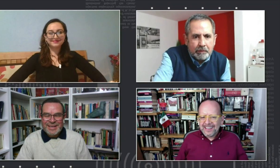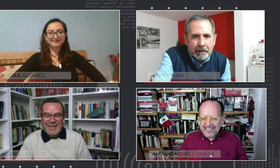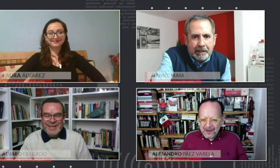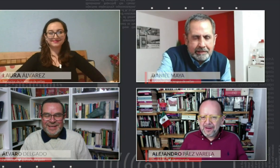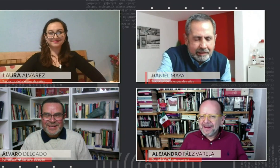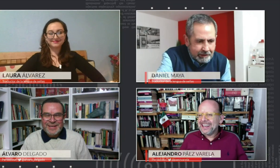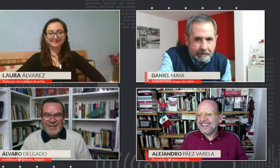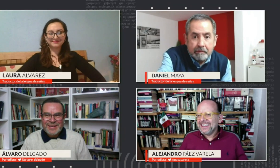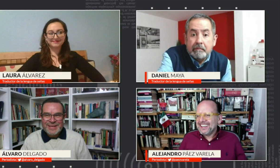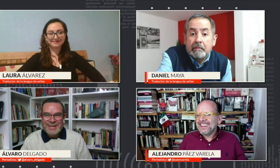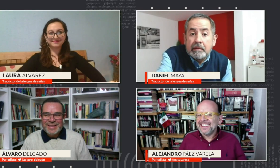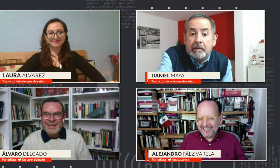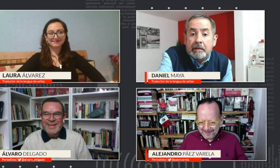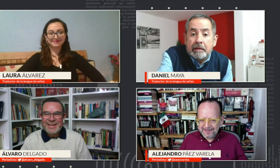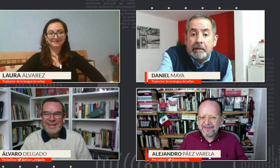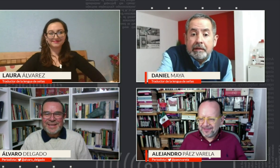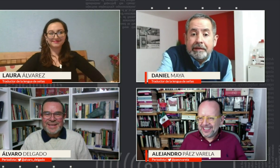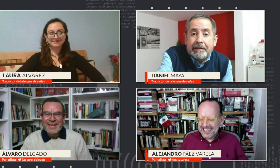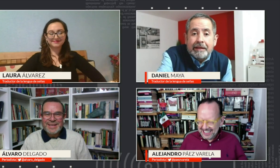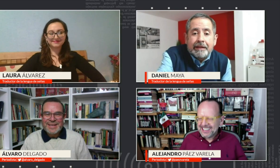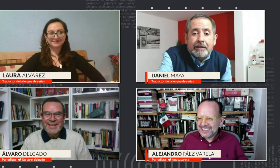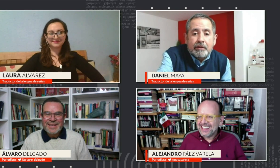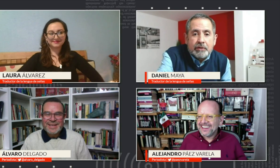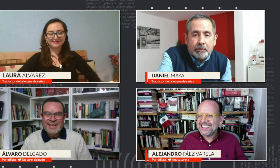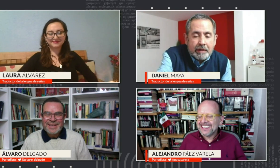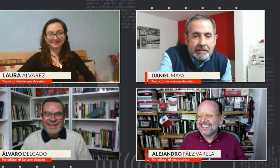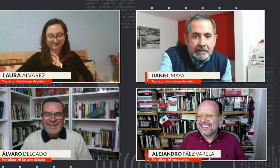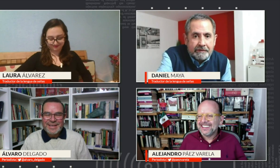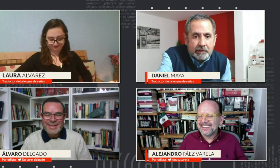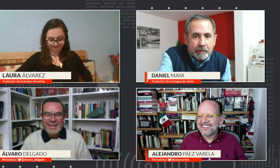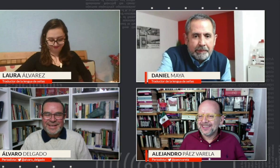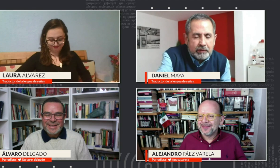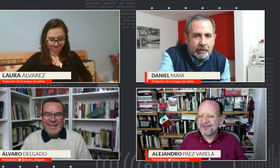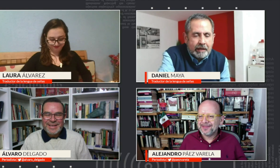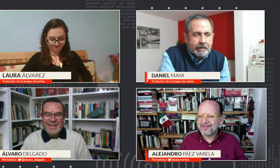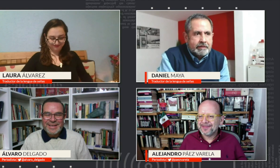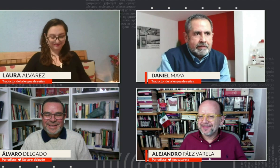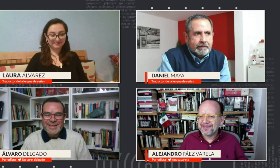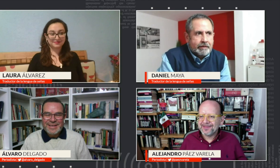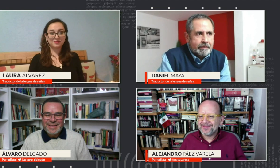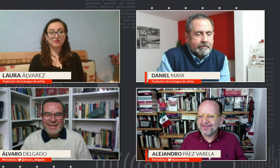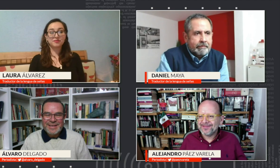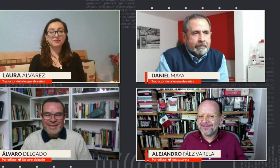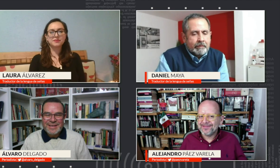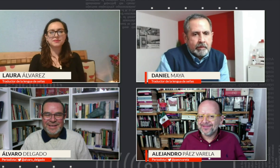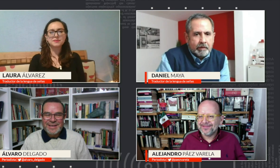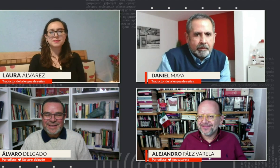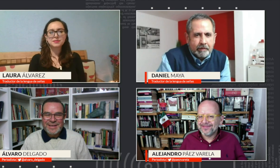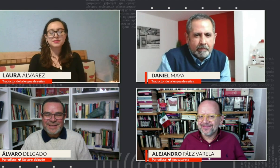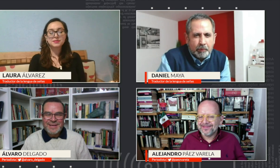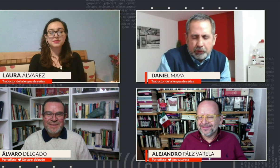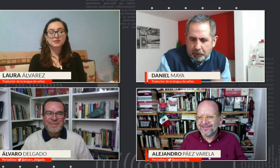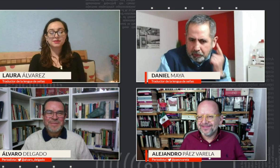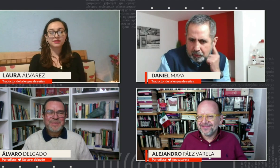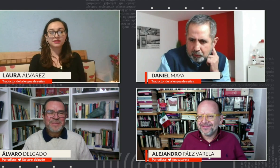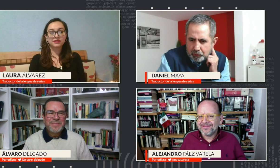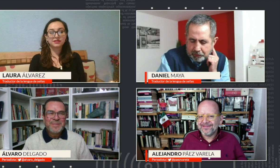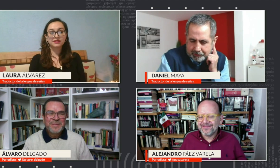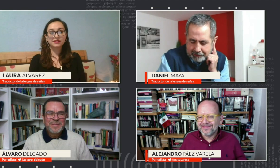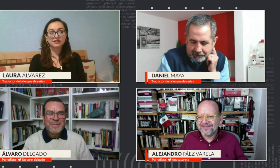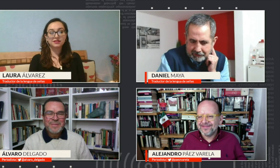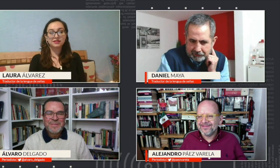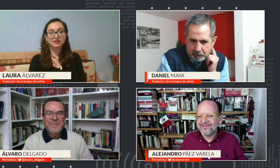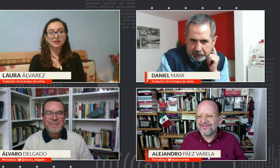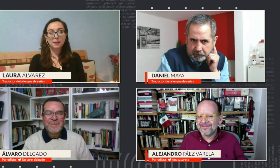Y de igual manera, Daniel, sí, yo siento una satisfacción personal, un poquito